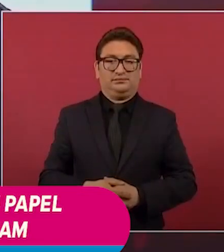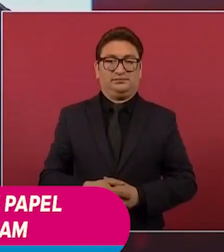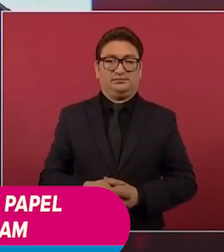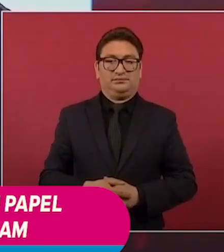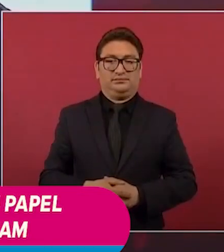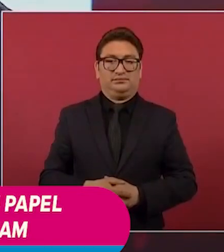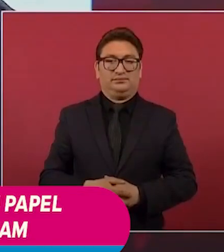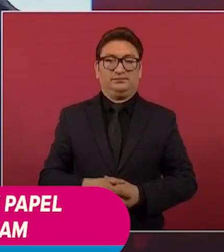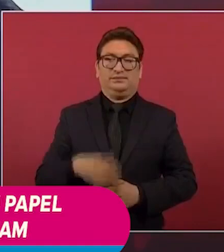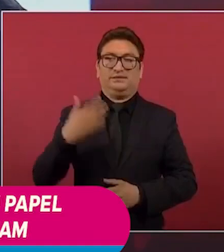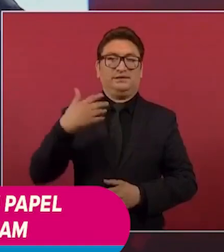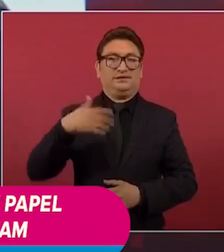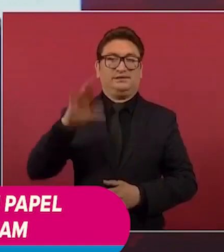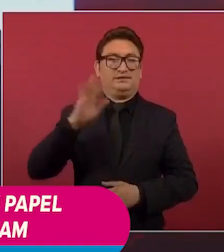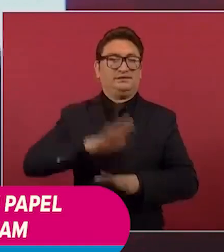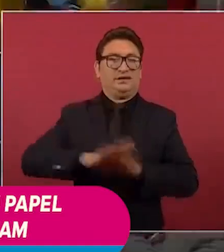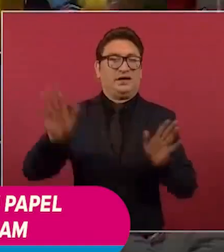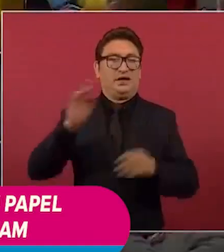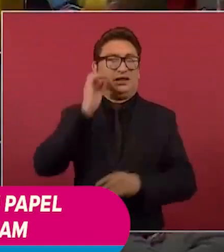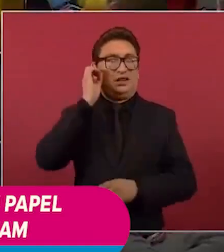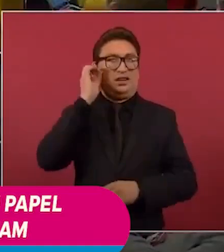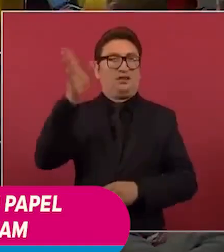es preferible olvidar